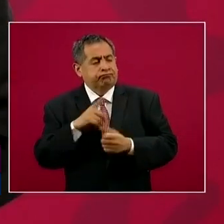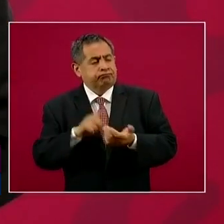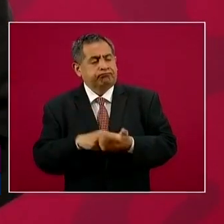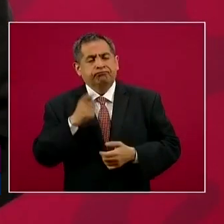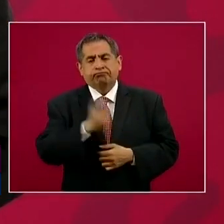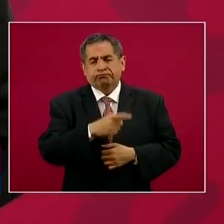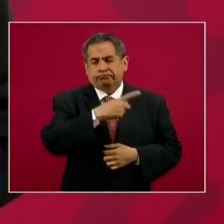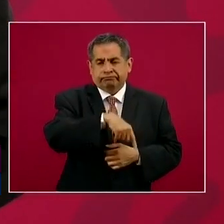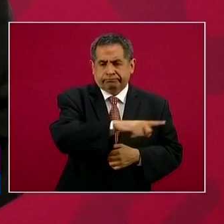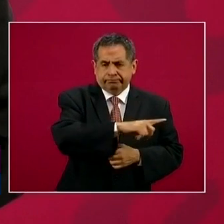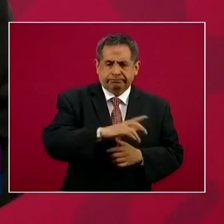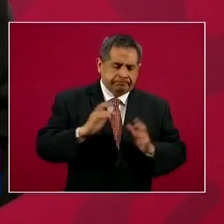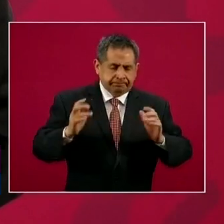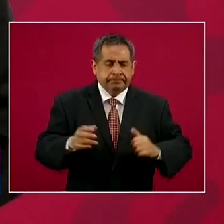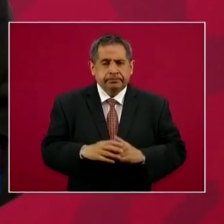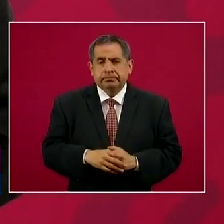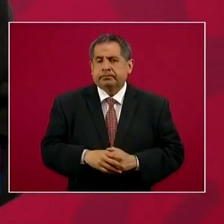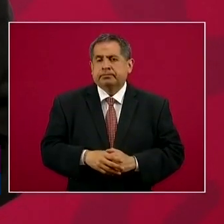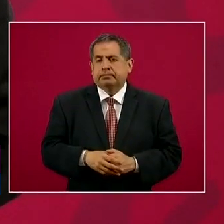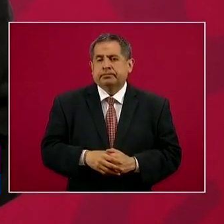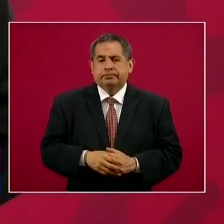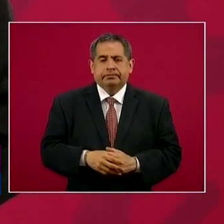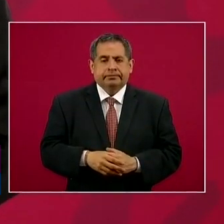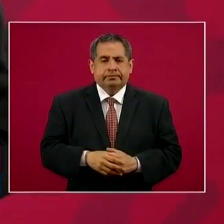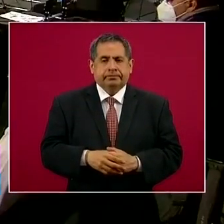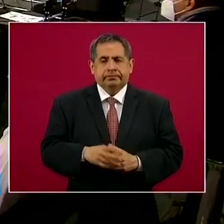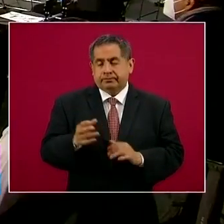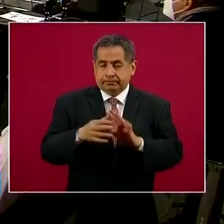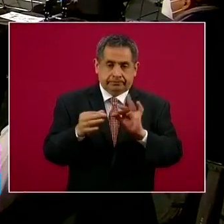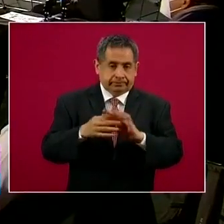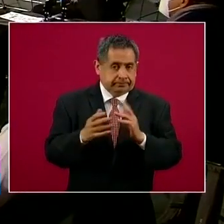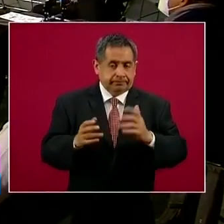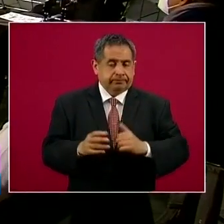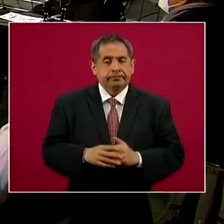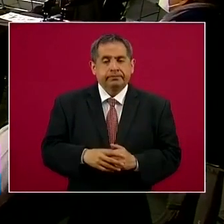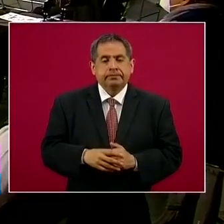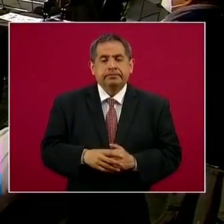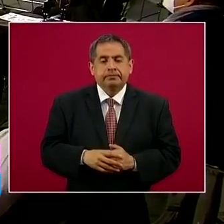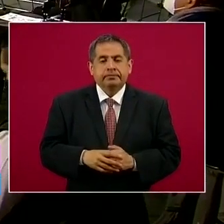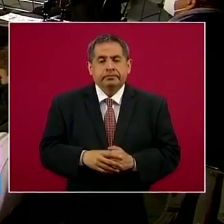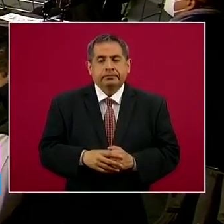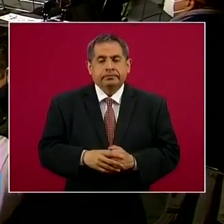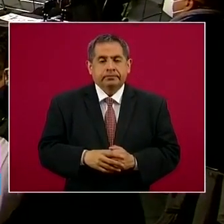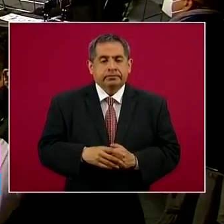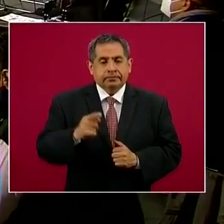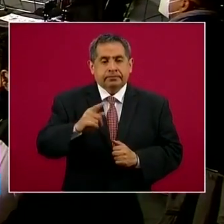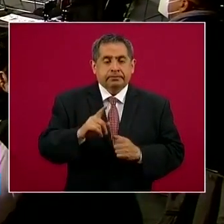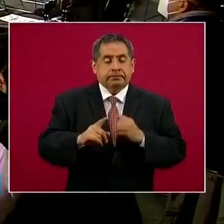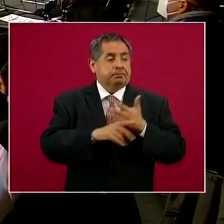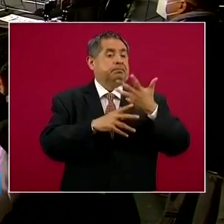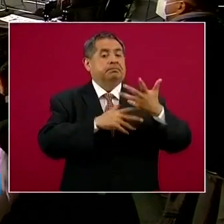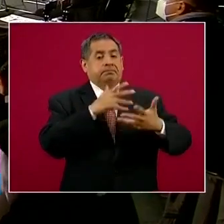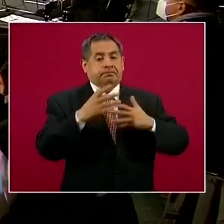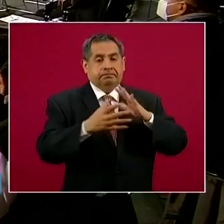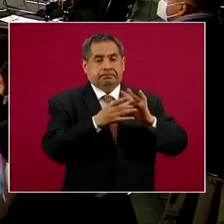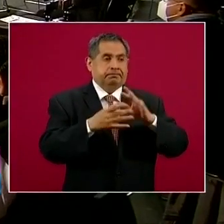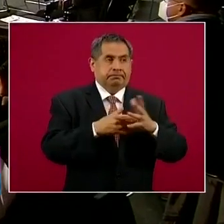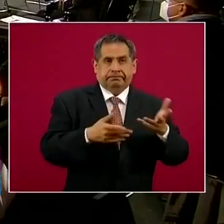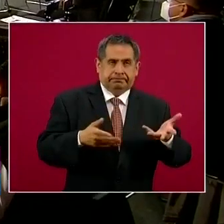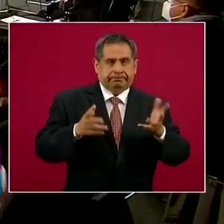los resultados. Todo esto pues alborota